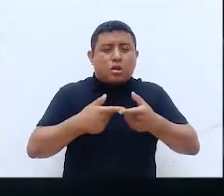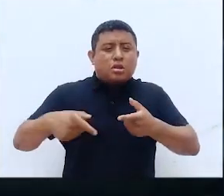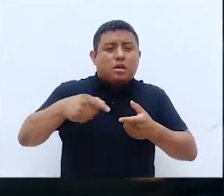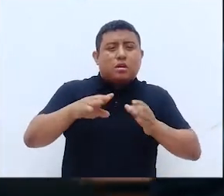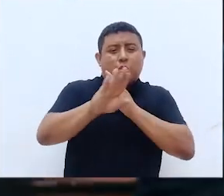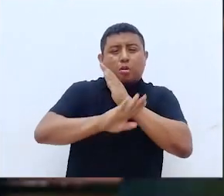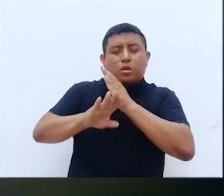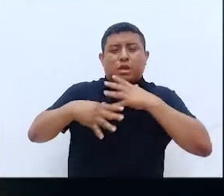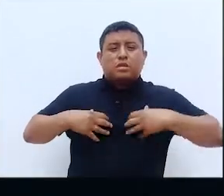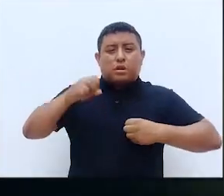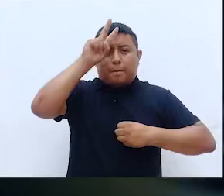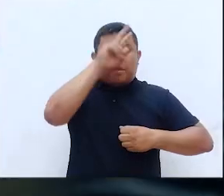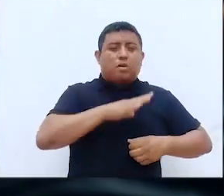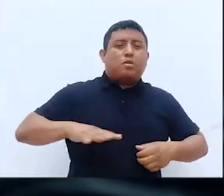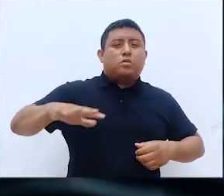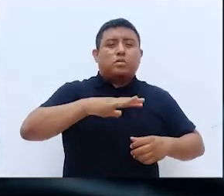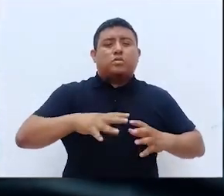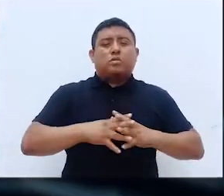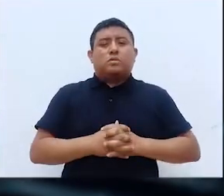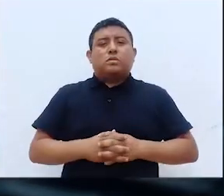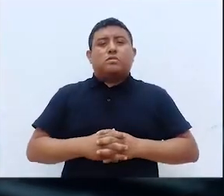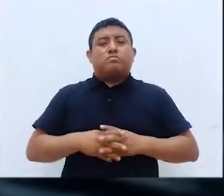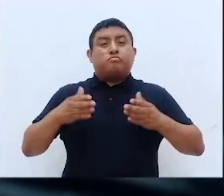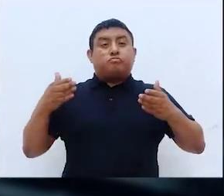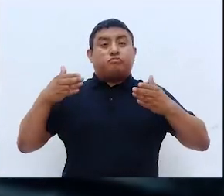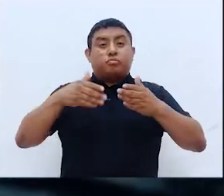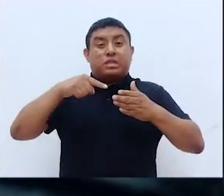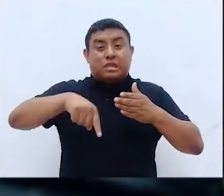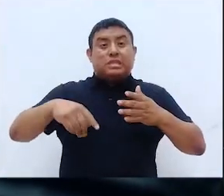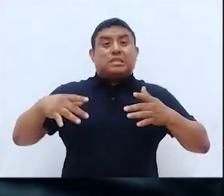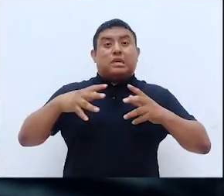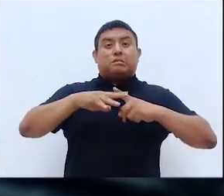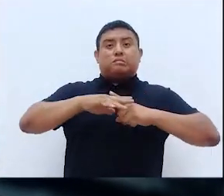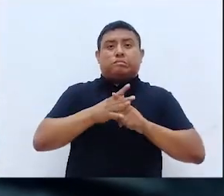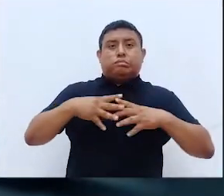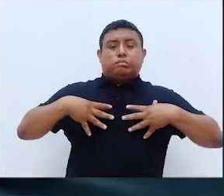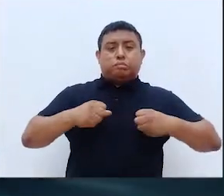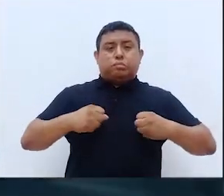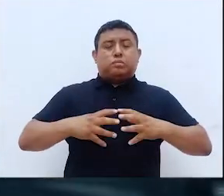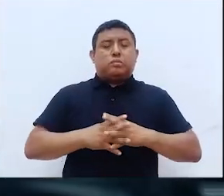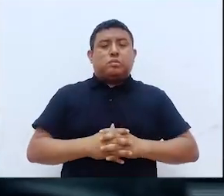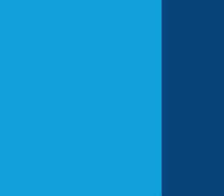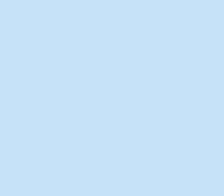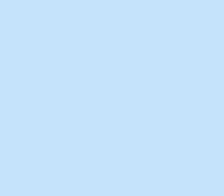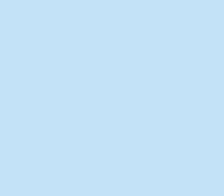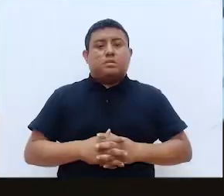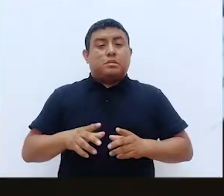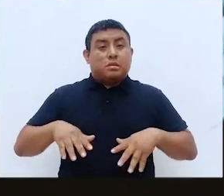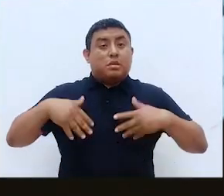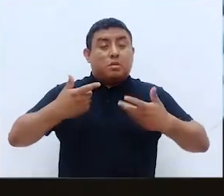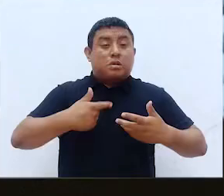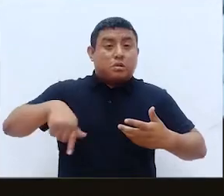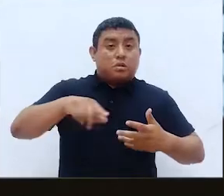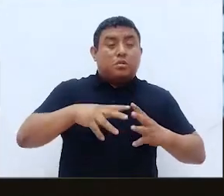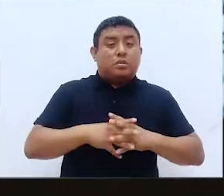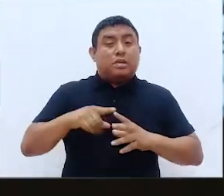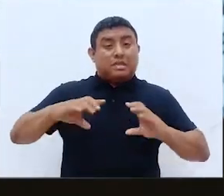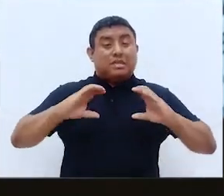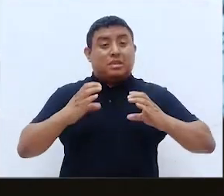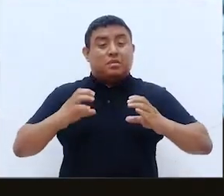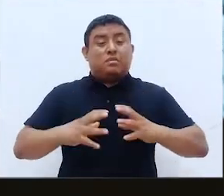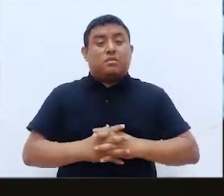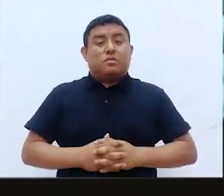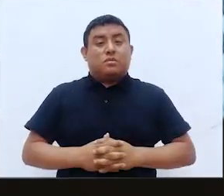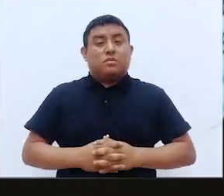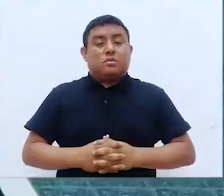coordinadas que protejan la salud de todos los peruanos frente a esta amenaza sanitaria. Es por eso que este